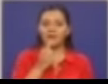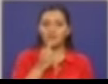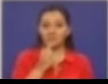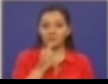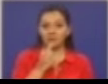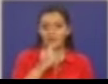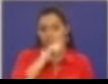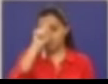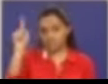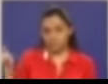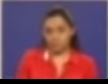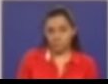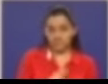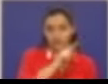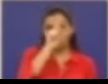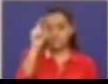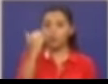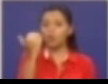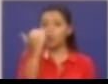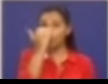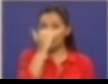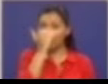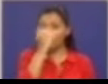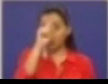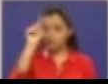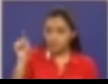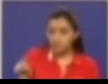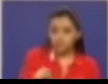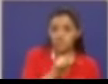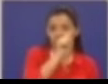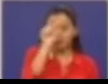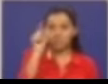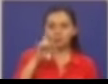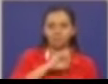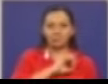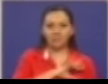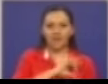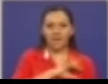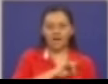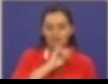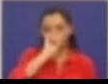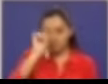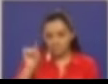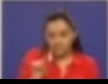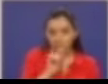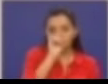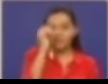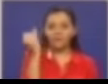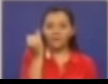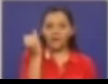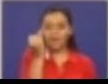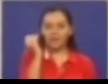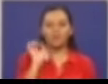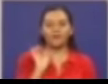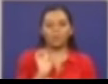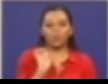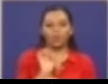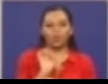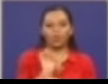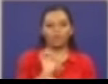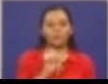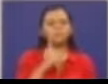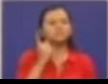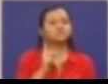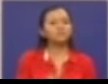mejor posicionados a nivel de América Latina, y lo verde es Ecuador. Entonces, esto se, ¿cómo se llaman estos índices,